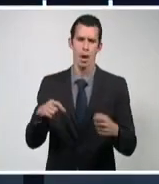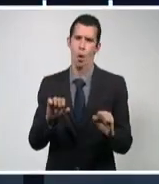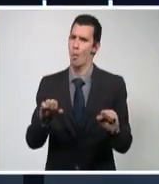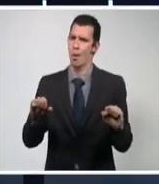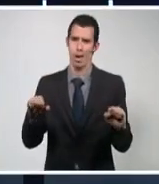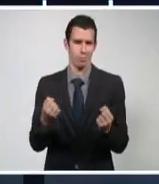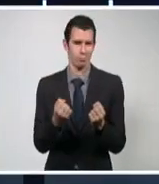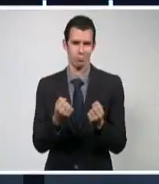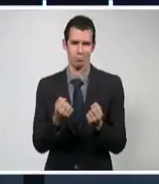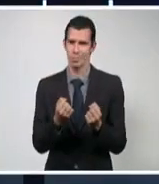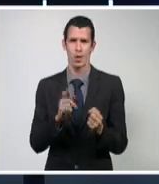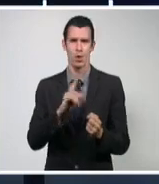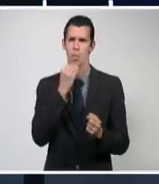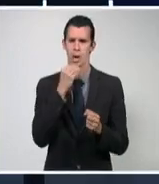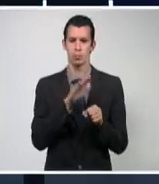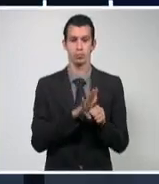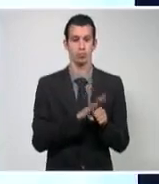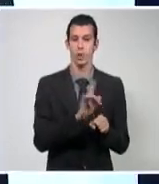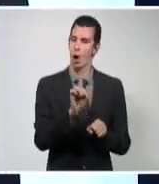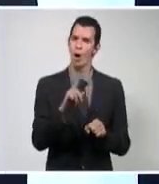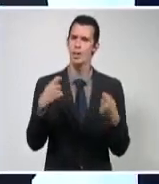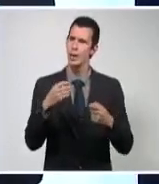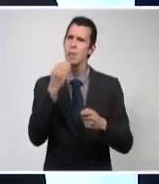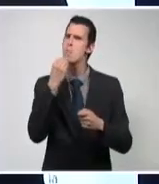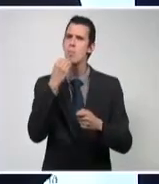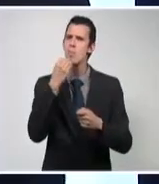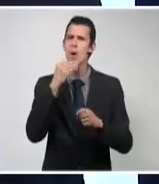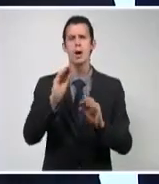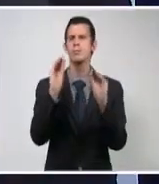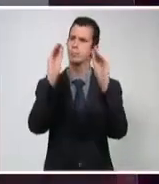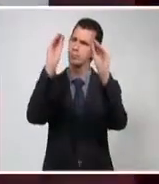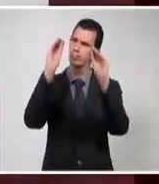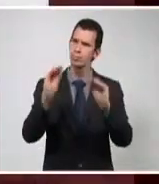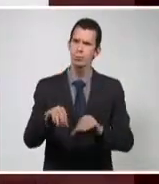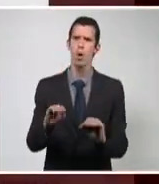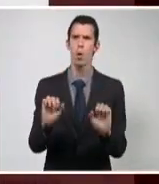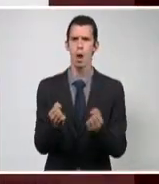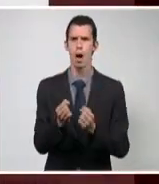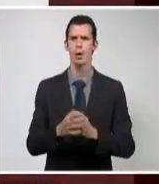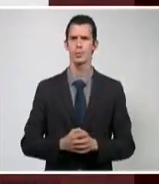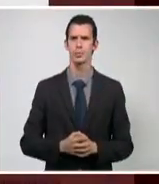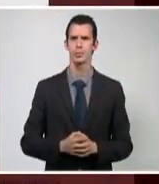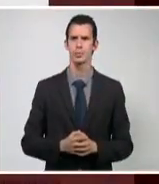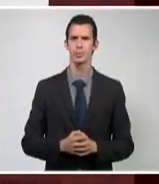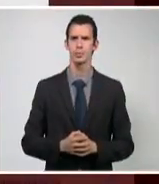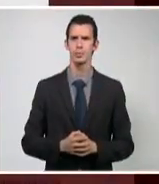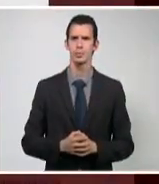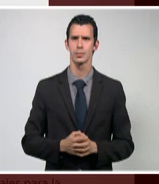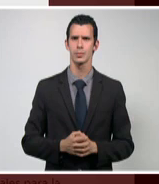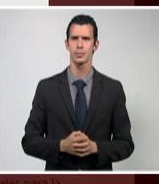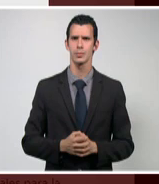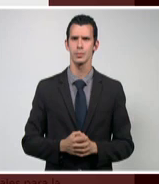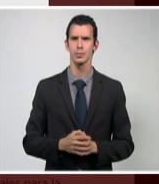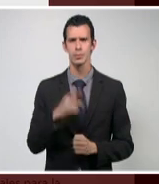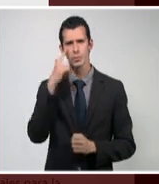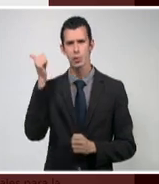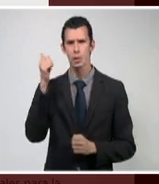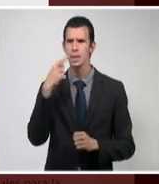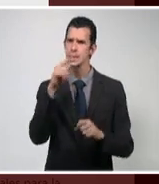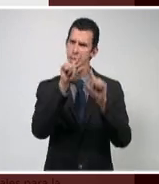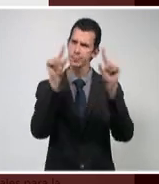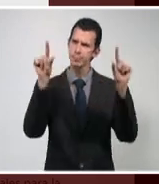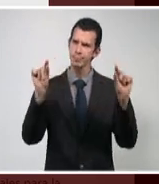pero a veces sí. Vean, vamos hasta esa página. Aquí la tenemos. La Agencia de Estados Unidos para el Desarrollo Internacional